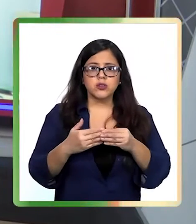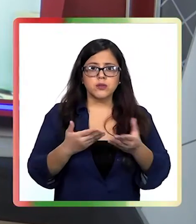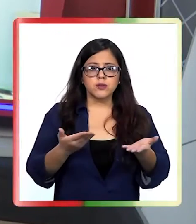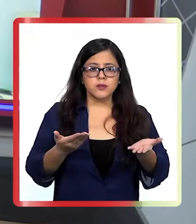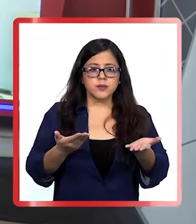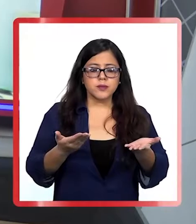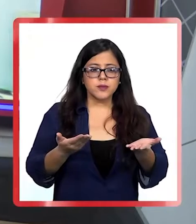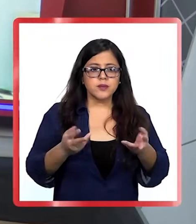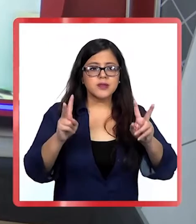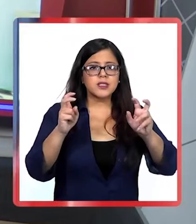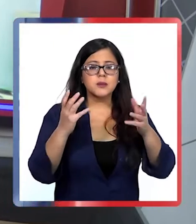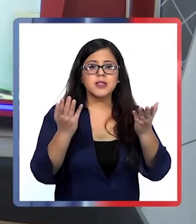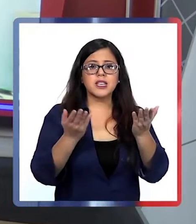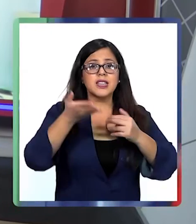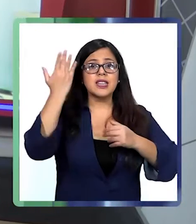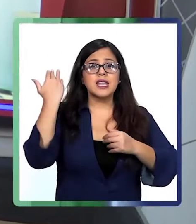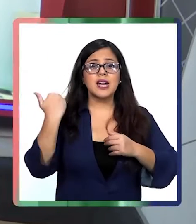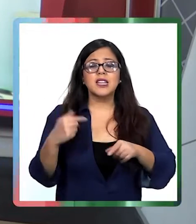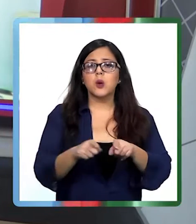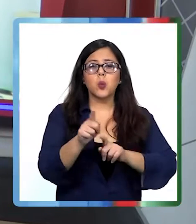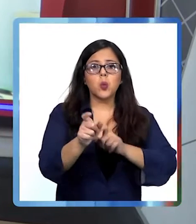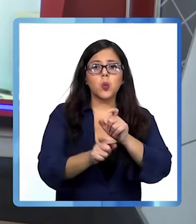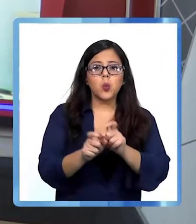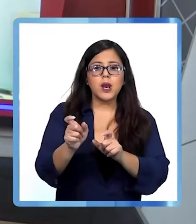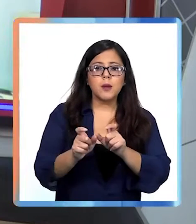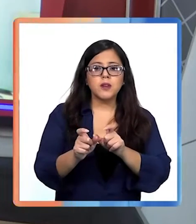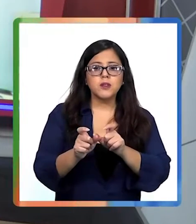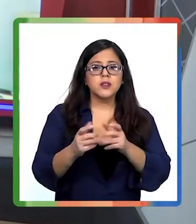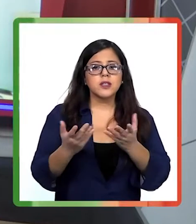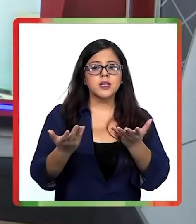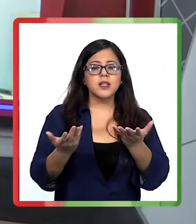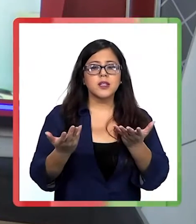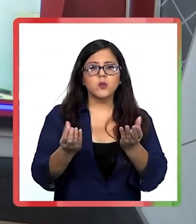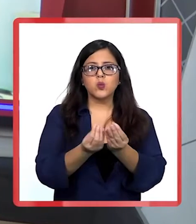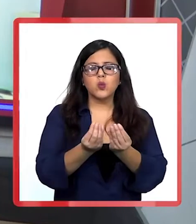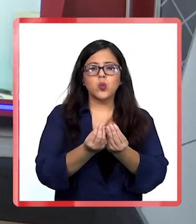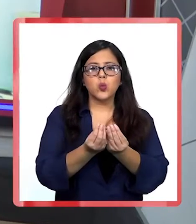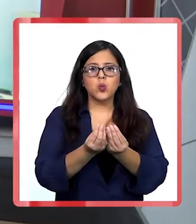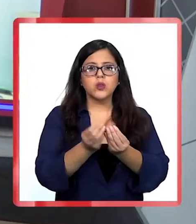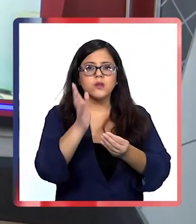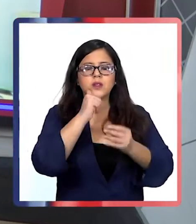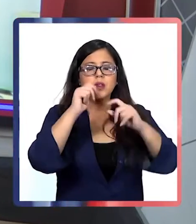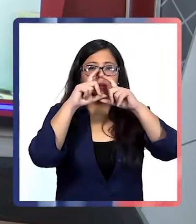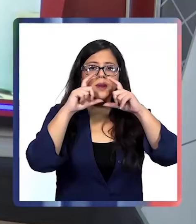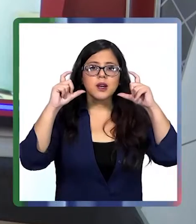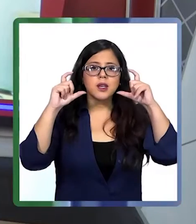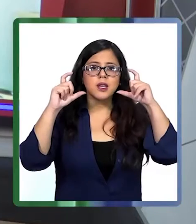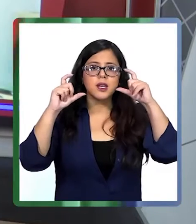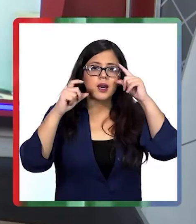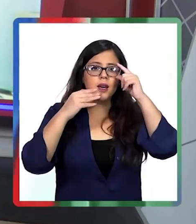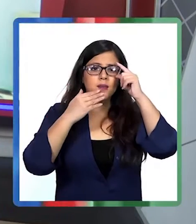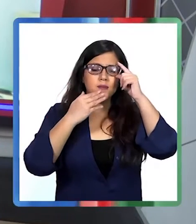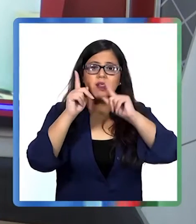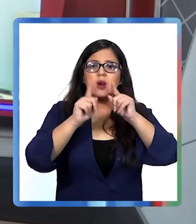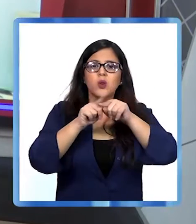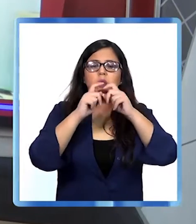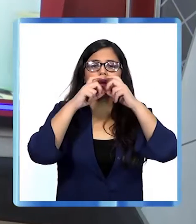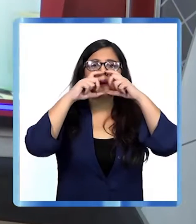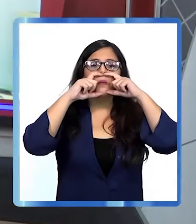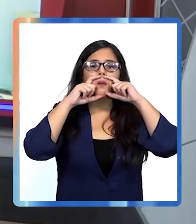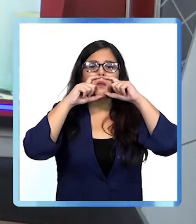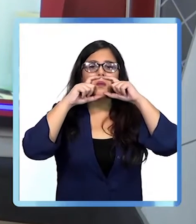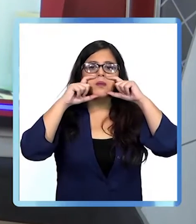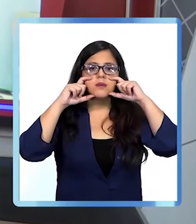haber flexibilización, me refiero de aquí hacia atrás, igualmente la gente iba, mucha, sin mascarilla,